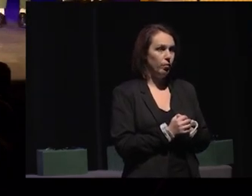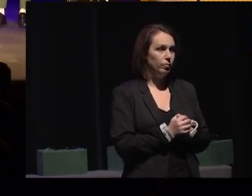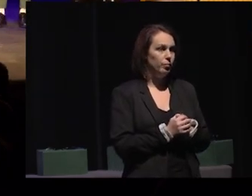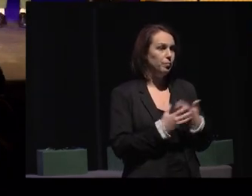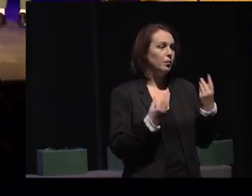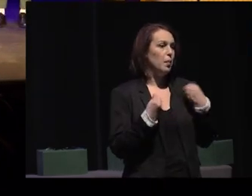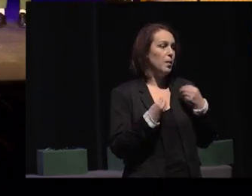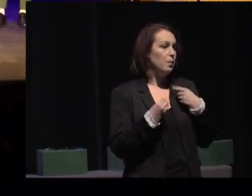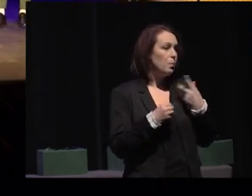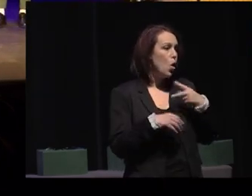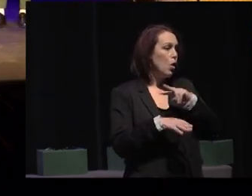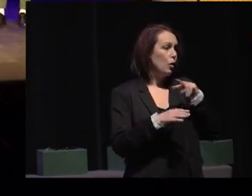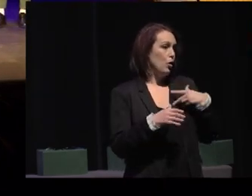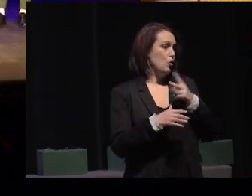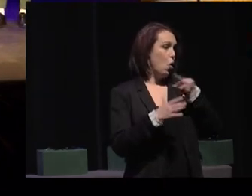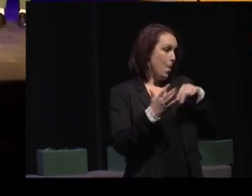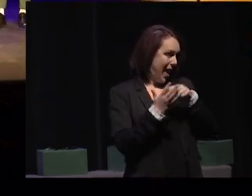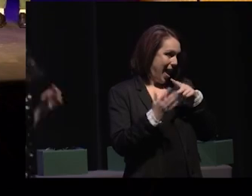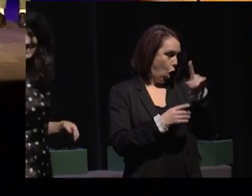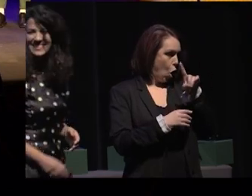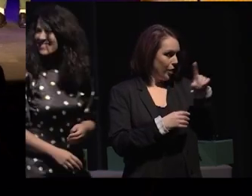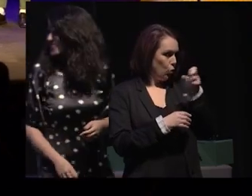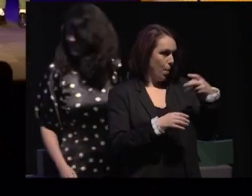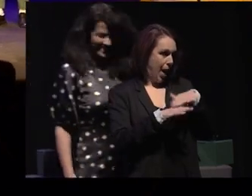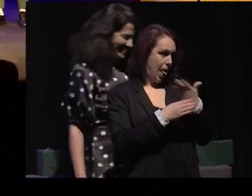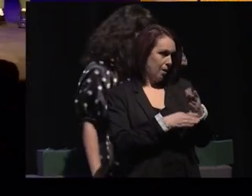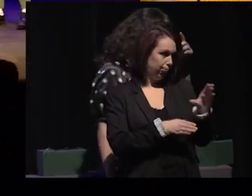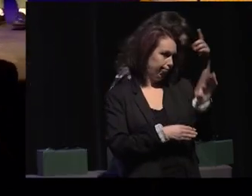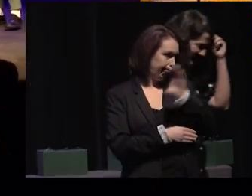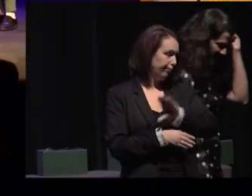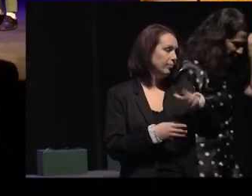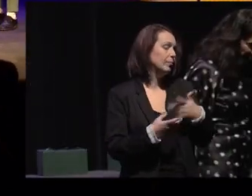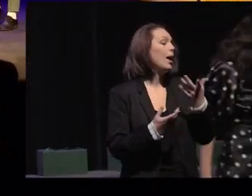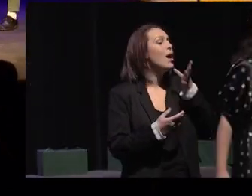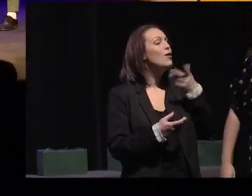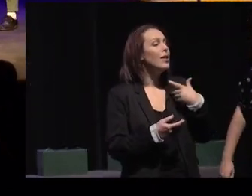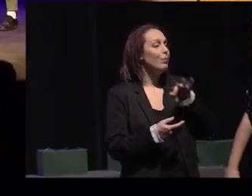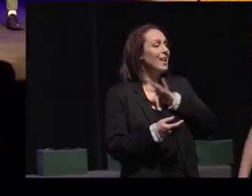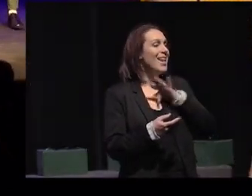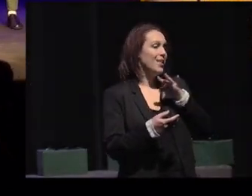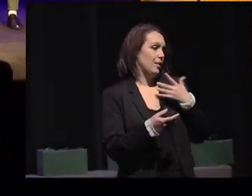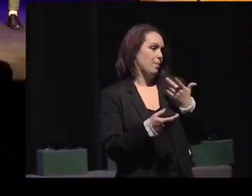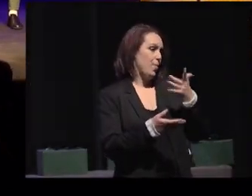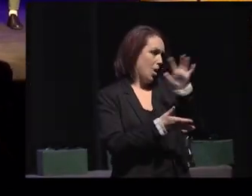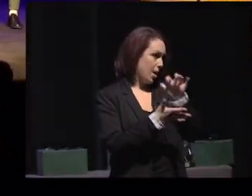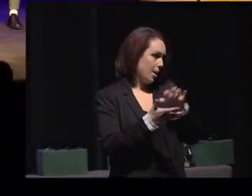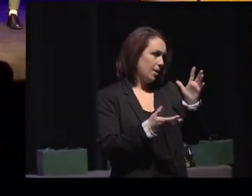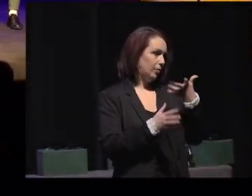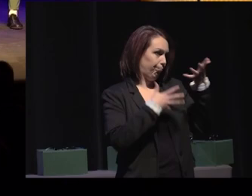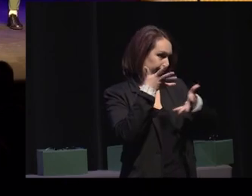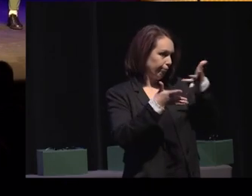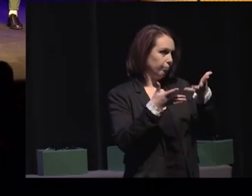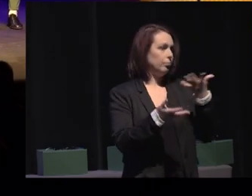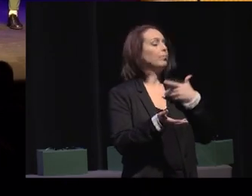Trofeo y 2.011 euros para ellos. Y ahora vamos a escuchar la letra que ha sido premiada en esta edición de los premios